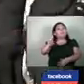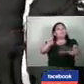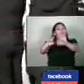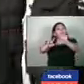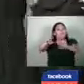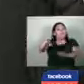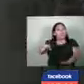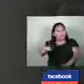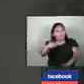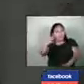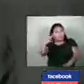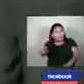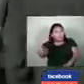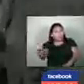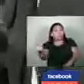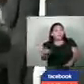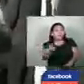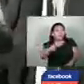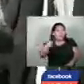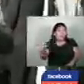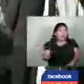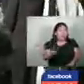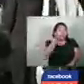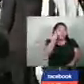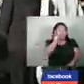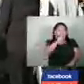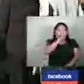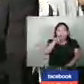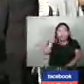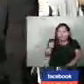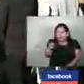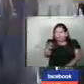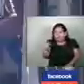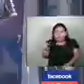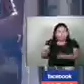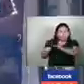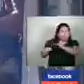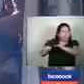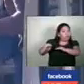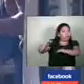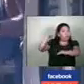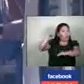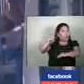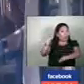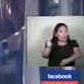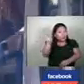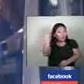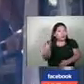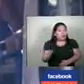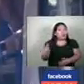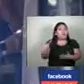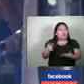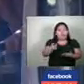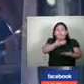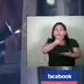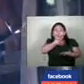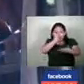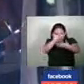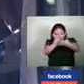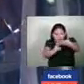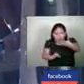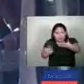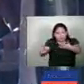mil nuevos contagios por coronavirus. La cifra más alta reportada en un solo día de acuerdo al registro del